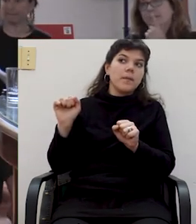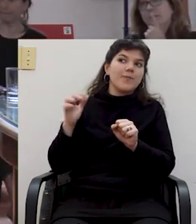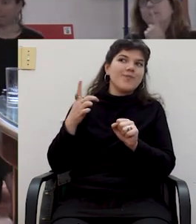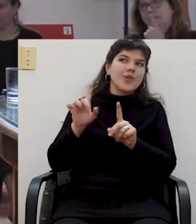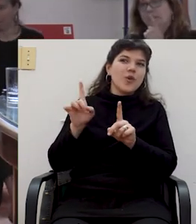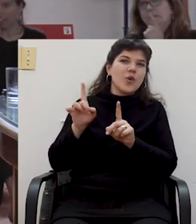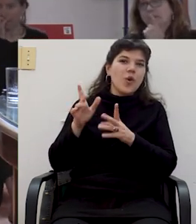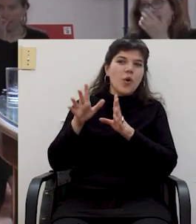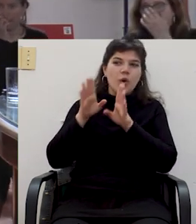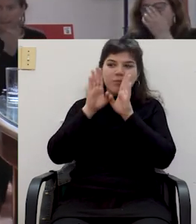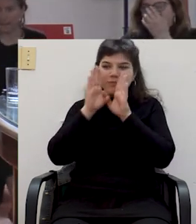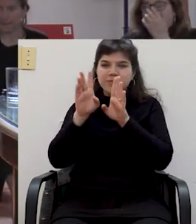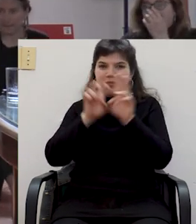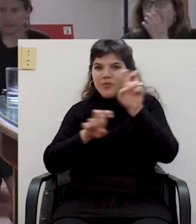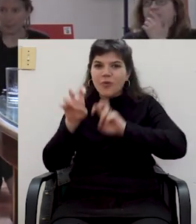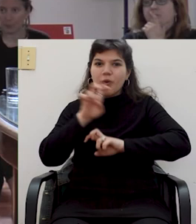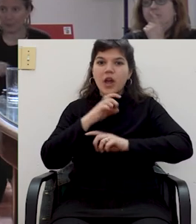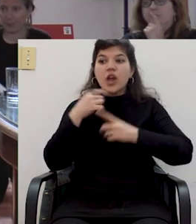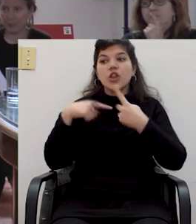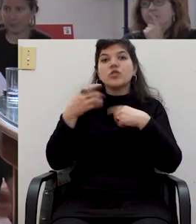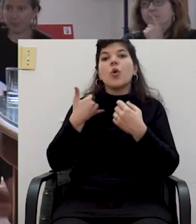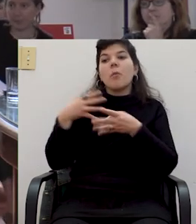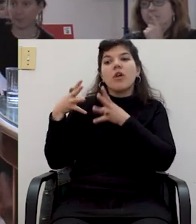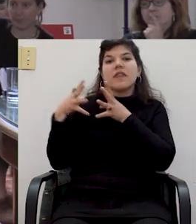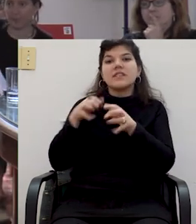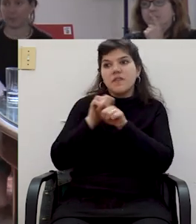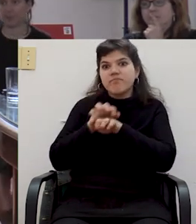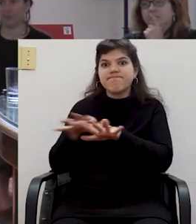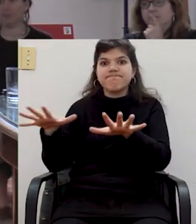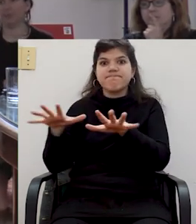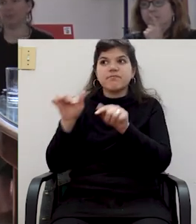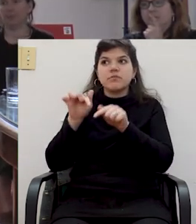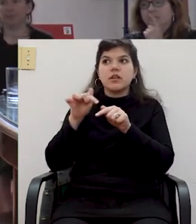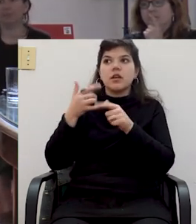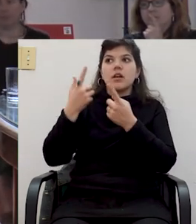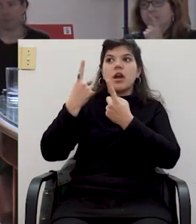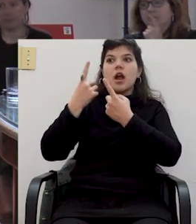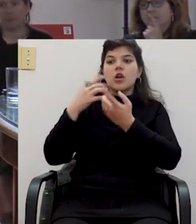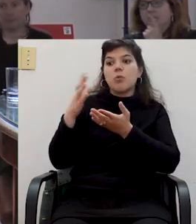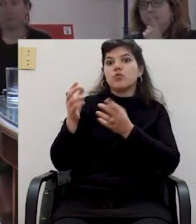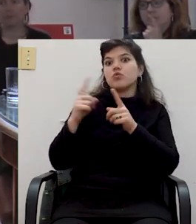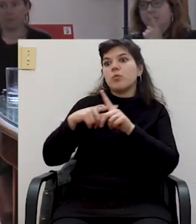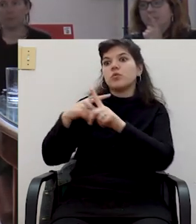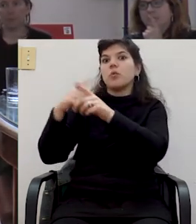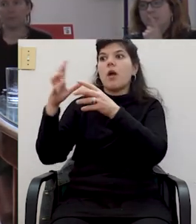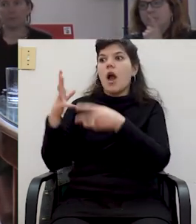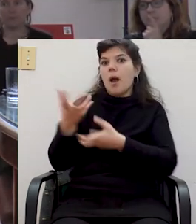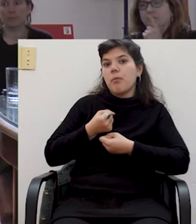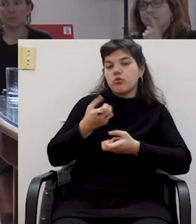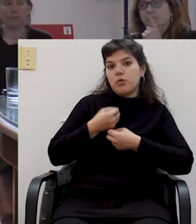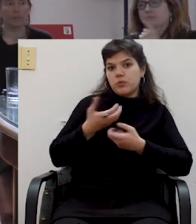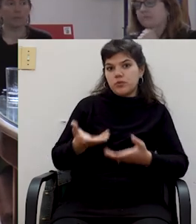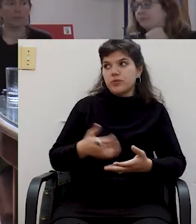son buscados, bueno, cuáles son los desafíos de la interseccionalidad y de acumular esfuerzos en relación a la cuestión. Gracias.